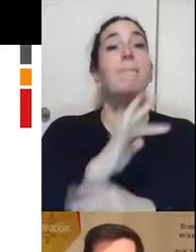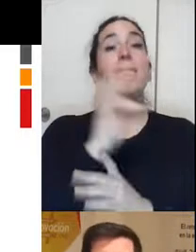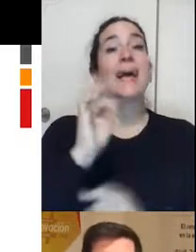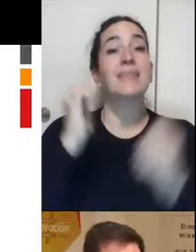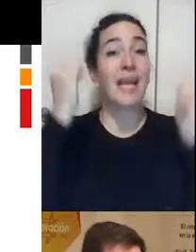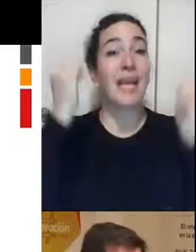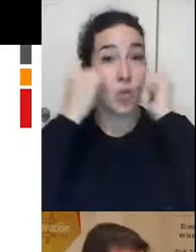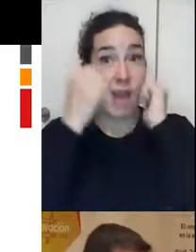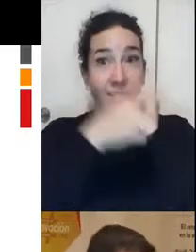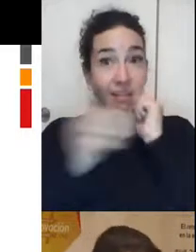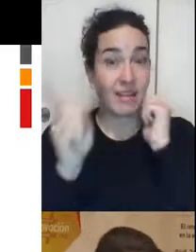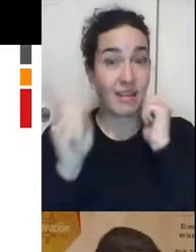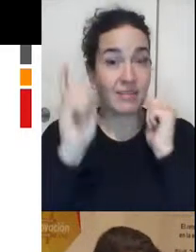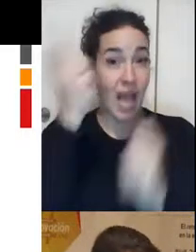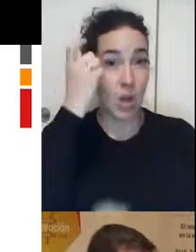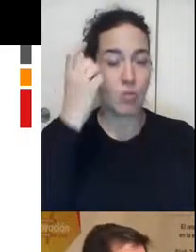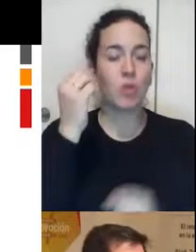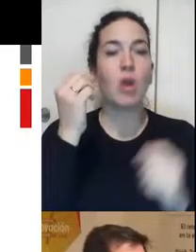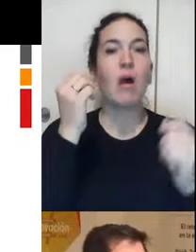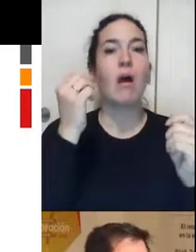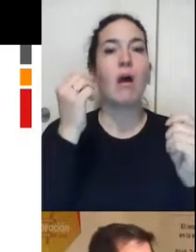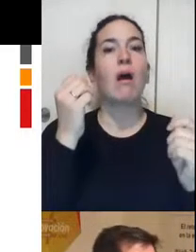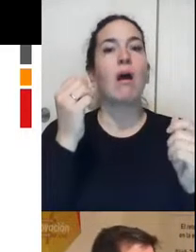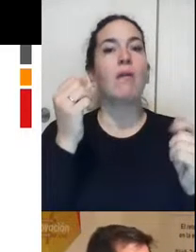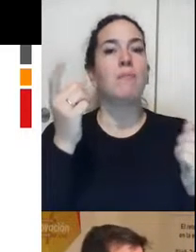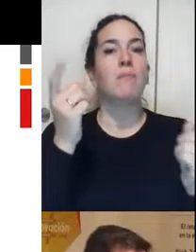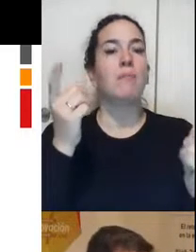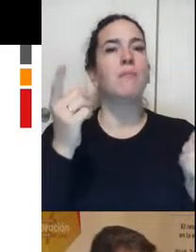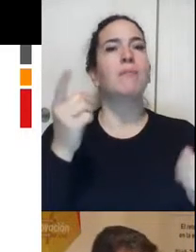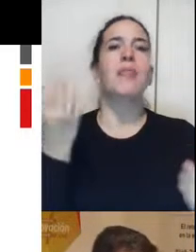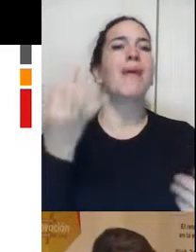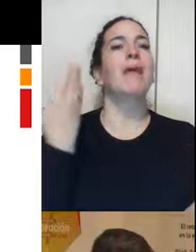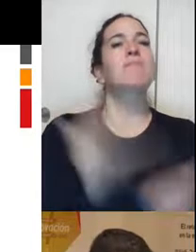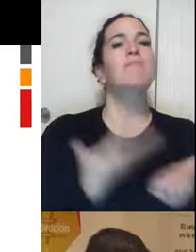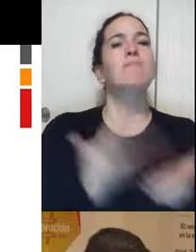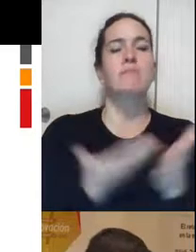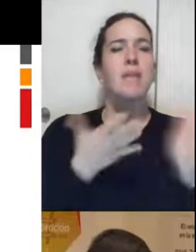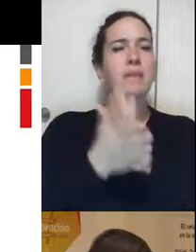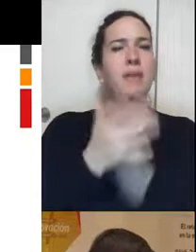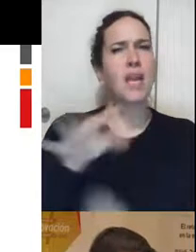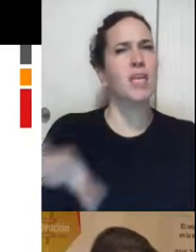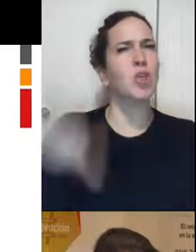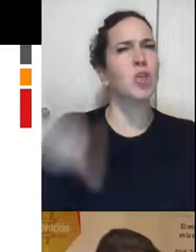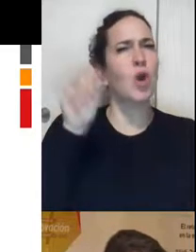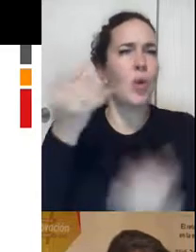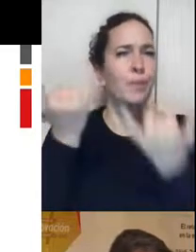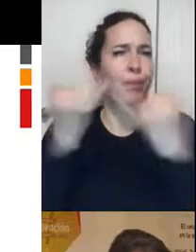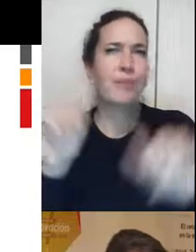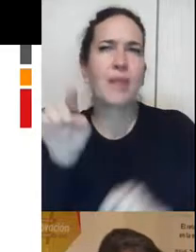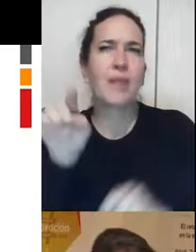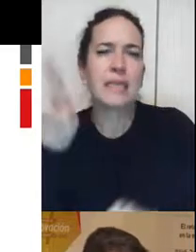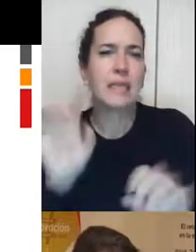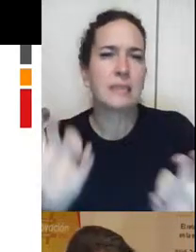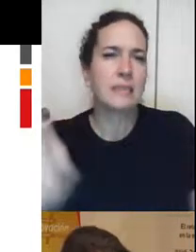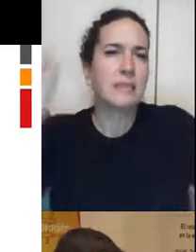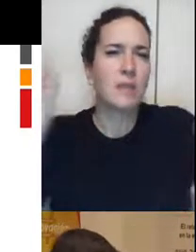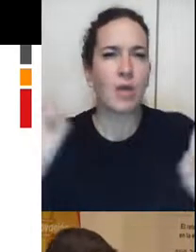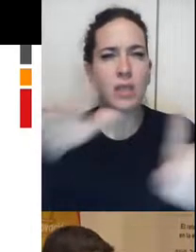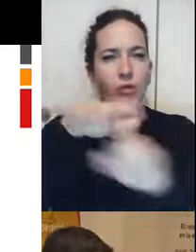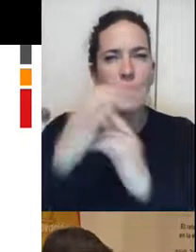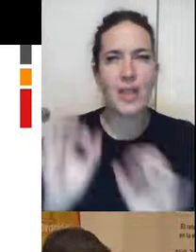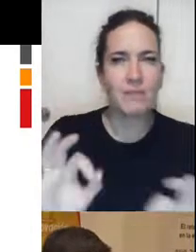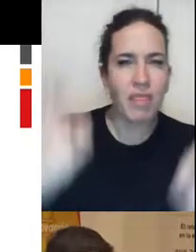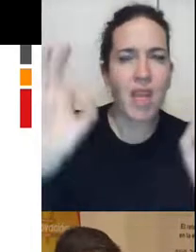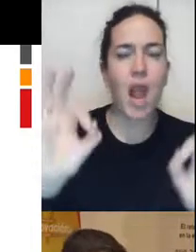después dan a conocer, ¿no?, la justificación del por qué han escogido este acontecimiento, las relaciones de este hecho